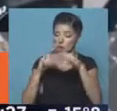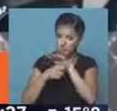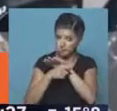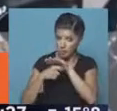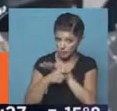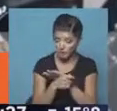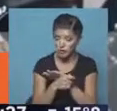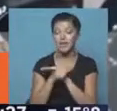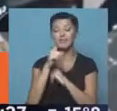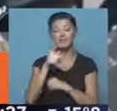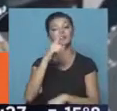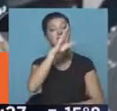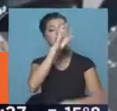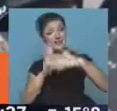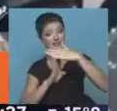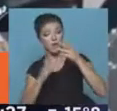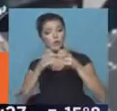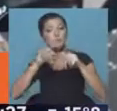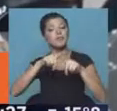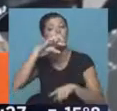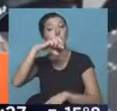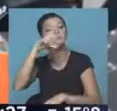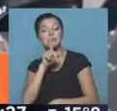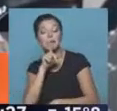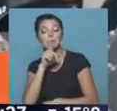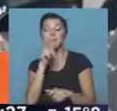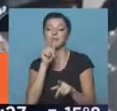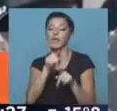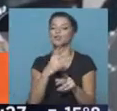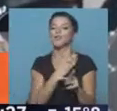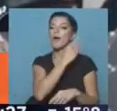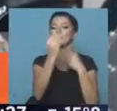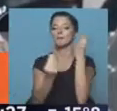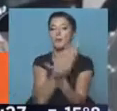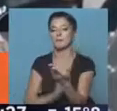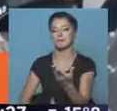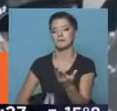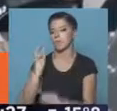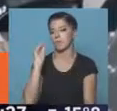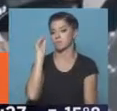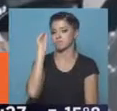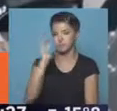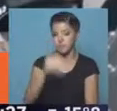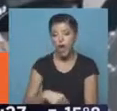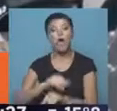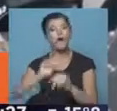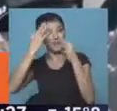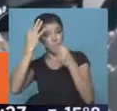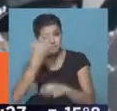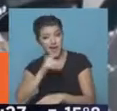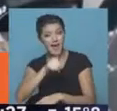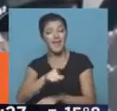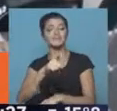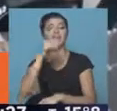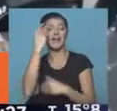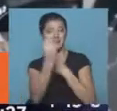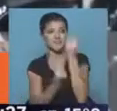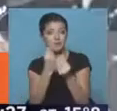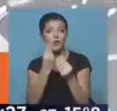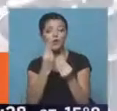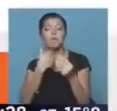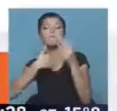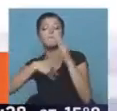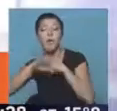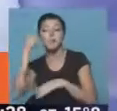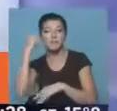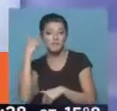dejaría al líder del PT muy lejos de sus aspiraciones presidenciales, pese a ser el precandidato con mejores posibilidades, ya